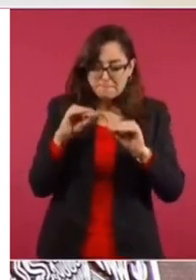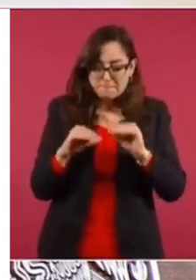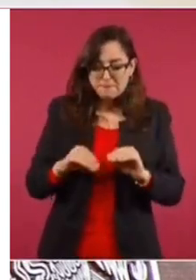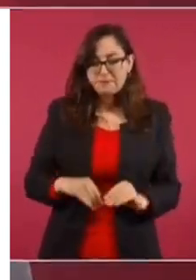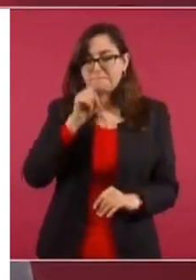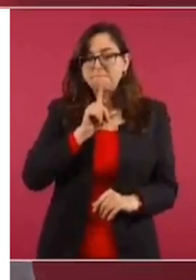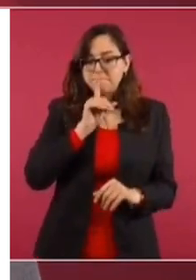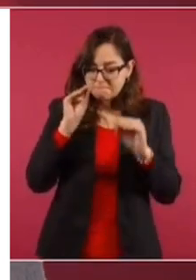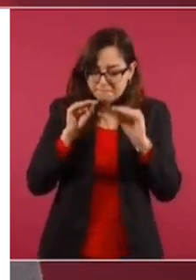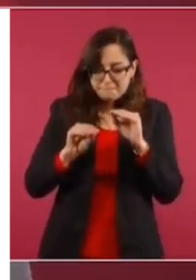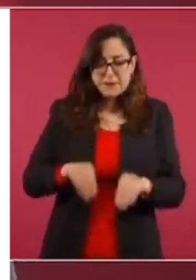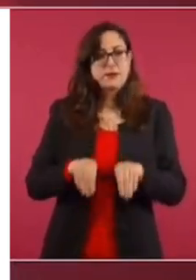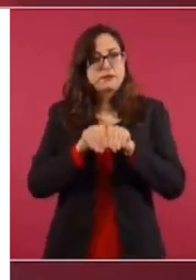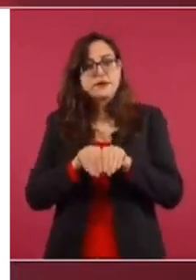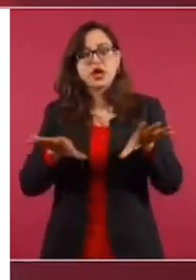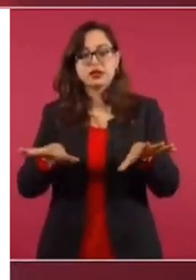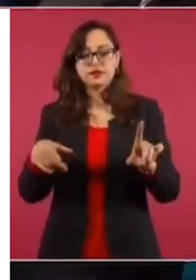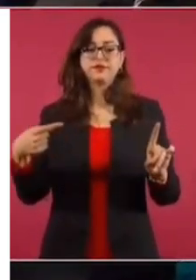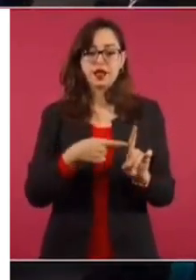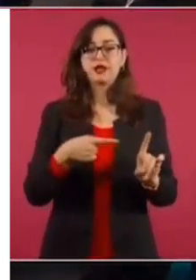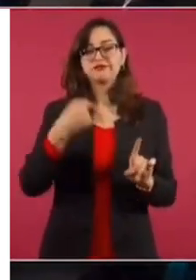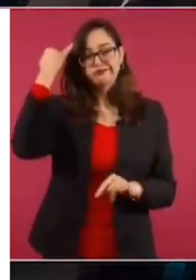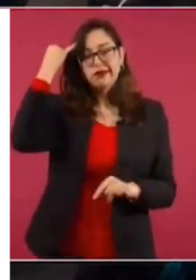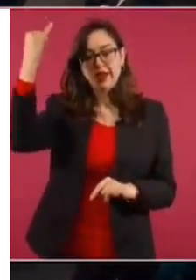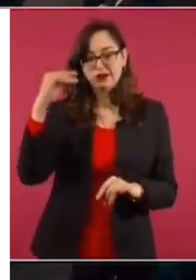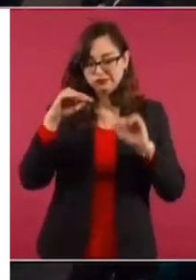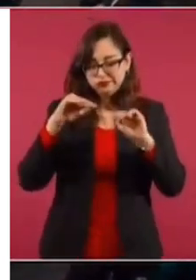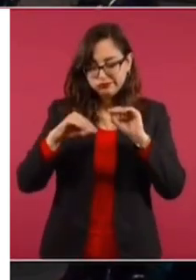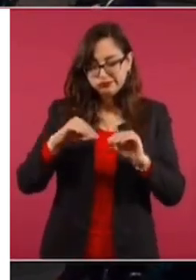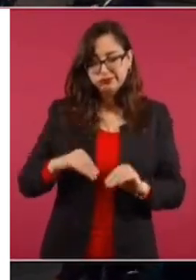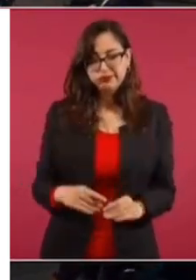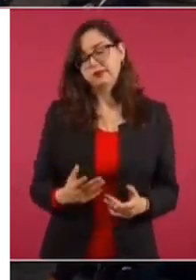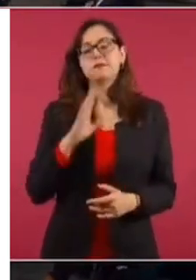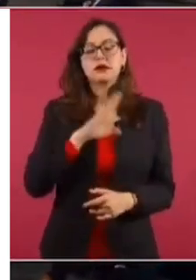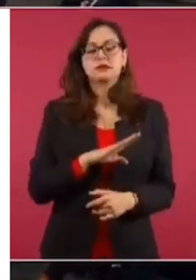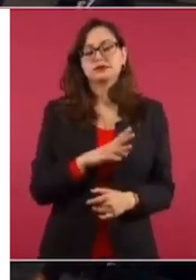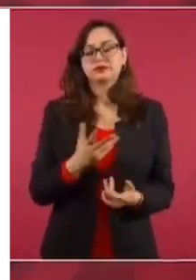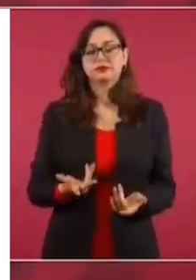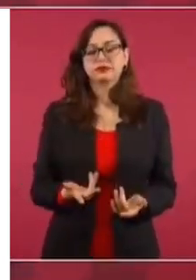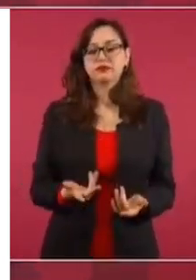la verdad histórica, es decir, de cómo distorsionaron o